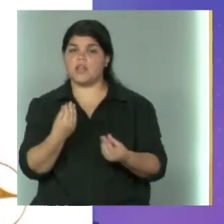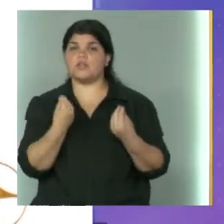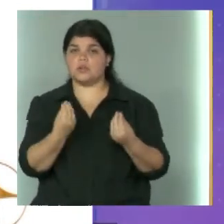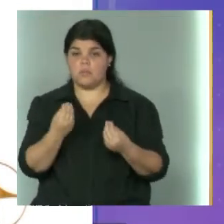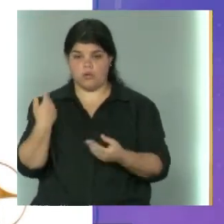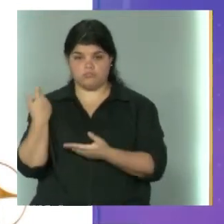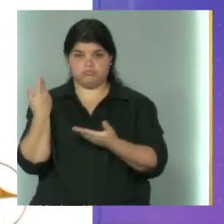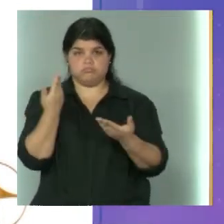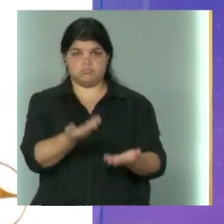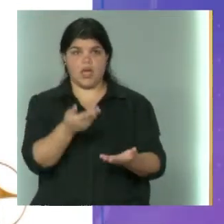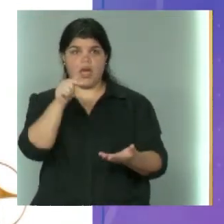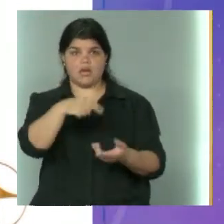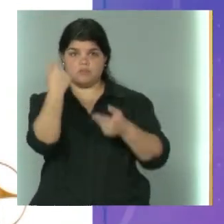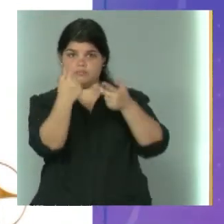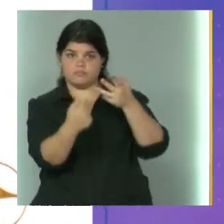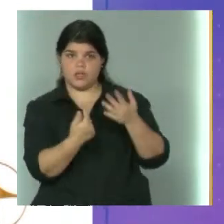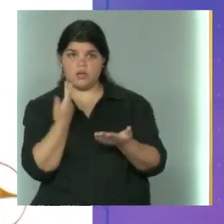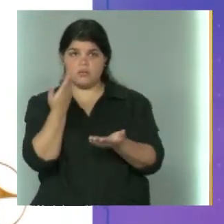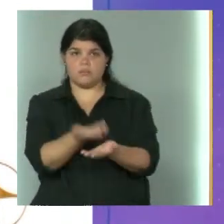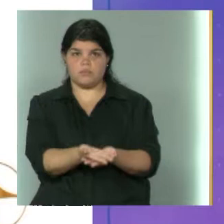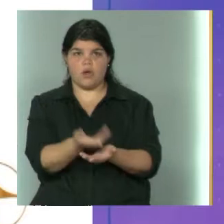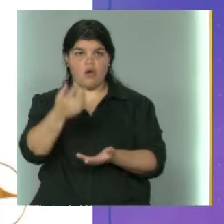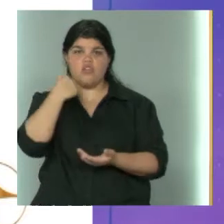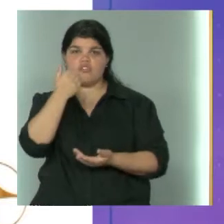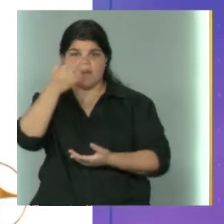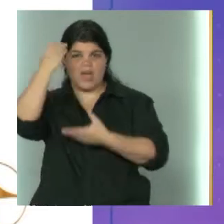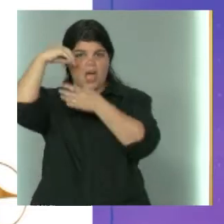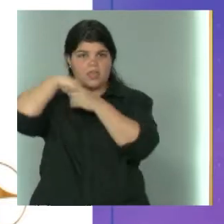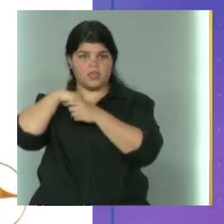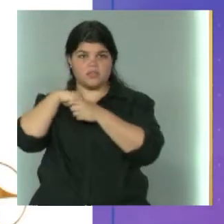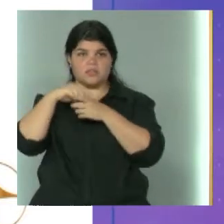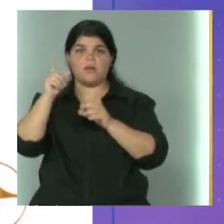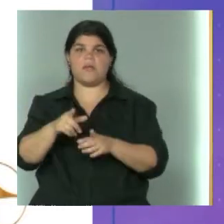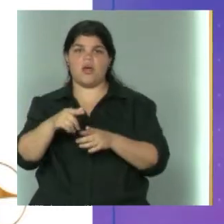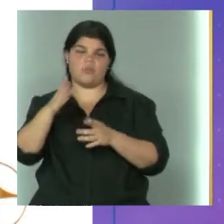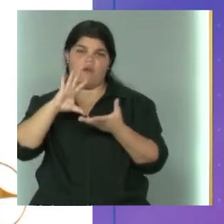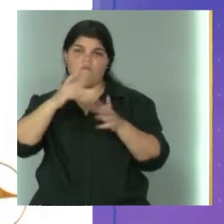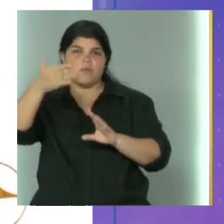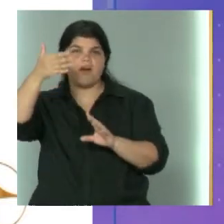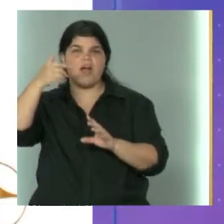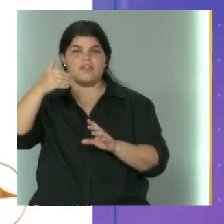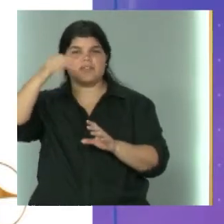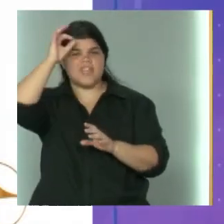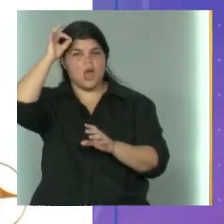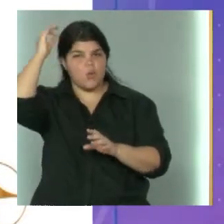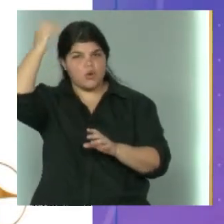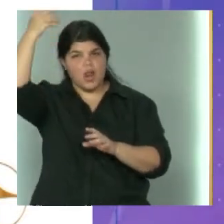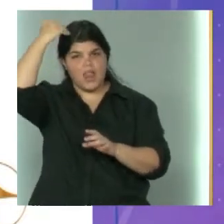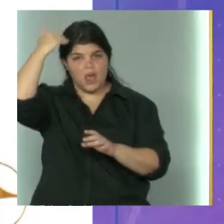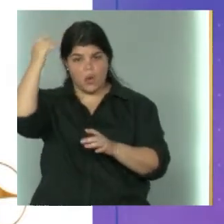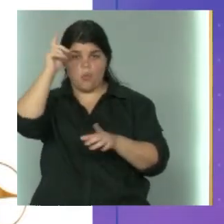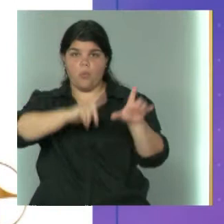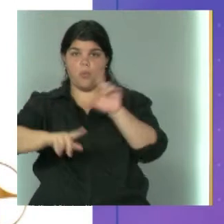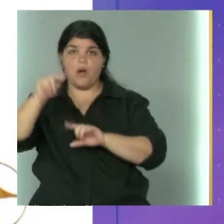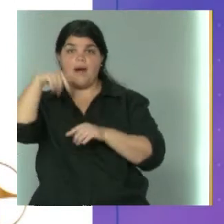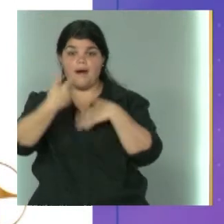donde te presentaré los recursos de tu mente inconsciente, programación neurolingüística. Y aquí es donde se transforma todo en un proceso